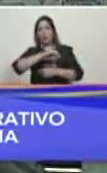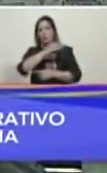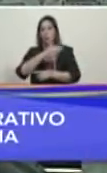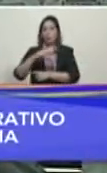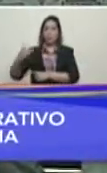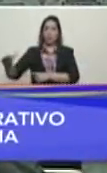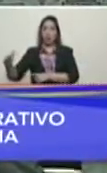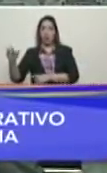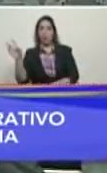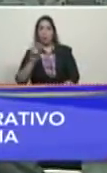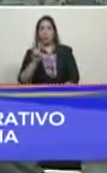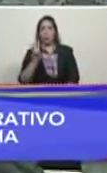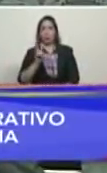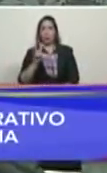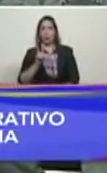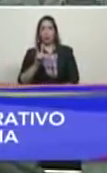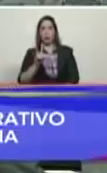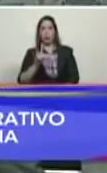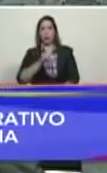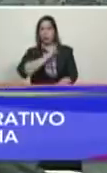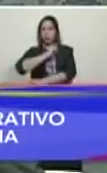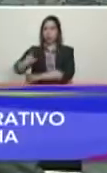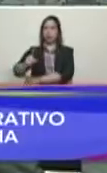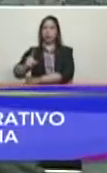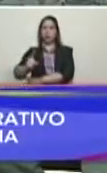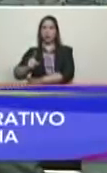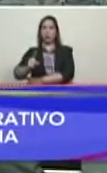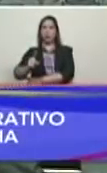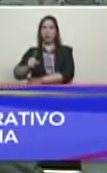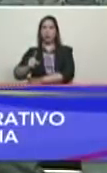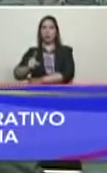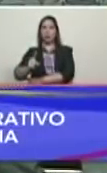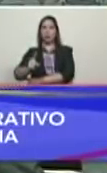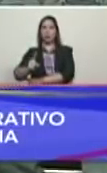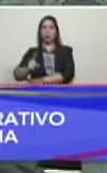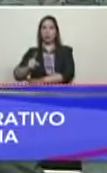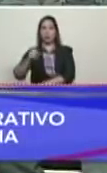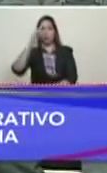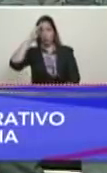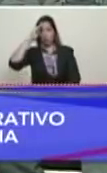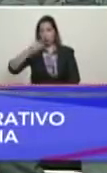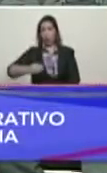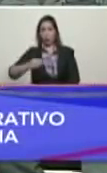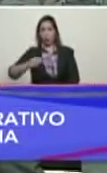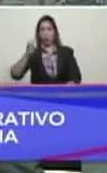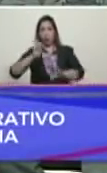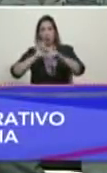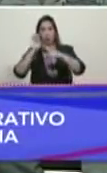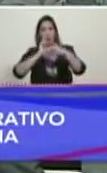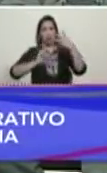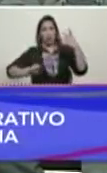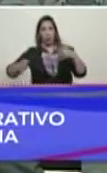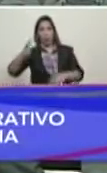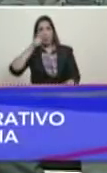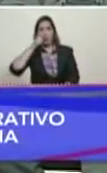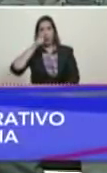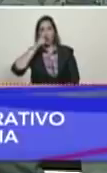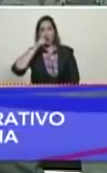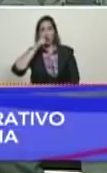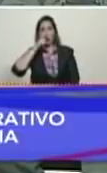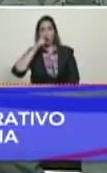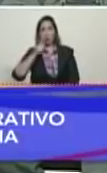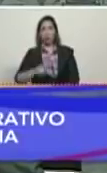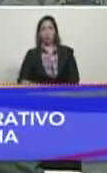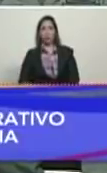venezolano, di la orden al comandante estratégico operacional y a la Armada